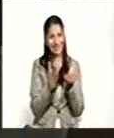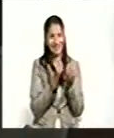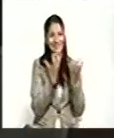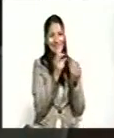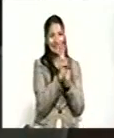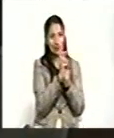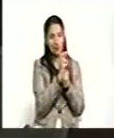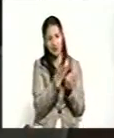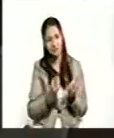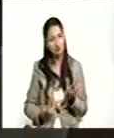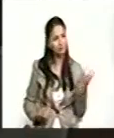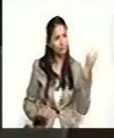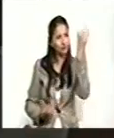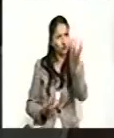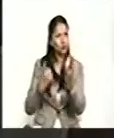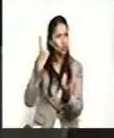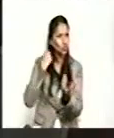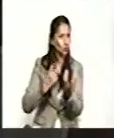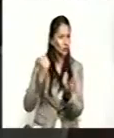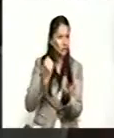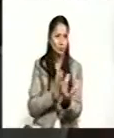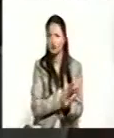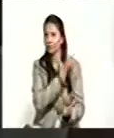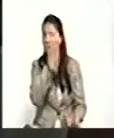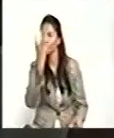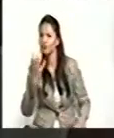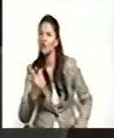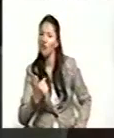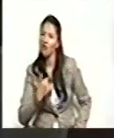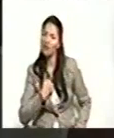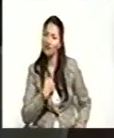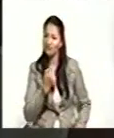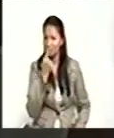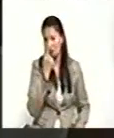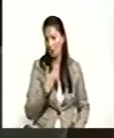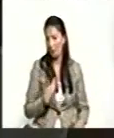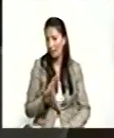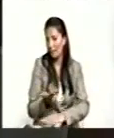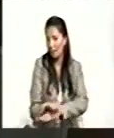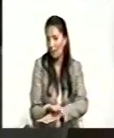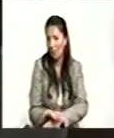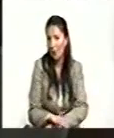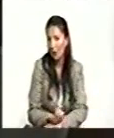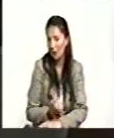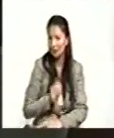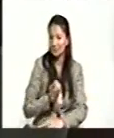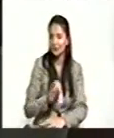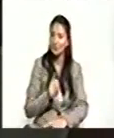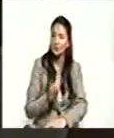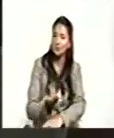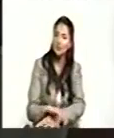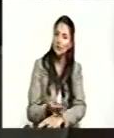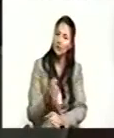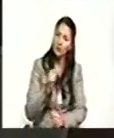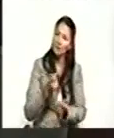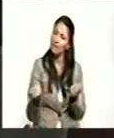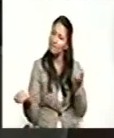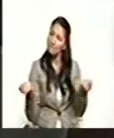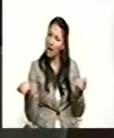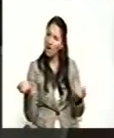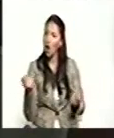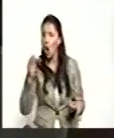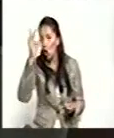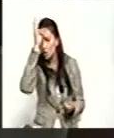el año pasado Buenaventura me permití proponer que se considerara un manejo del